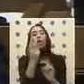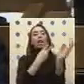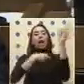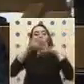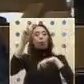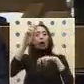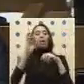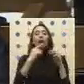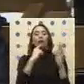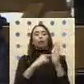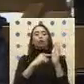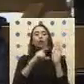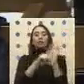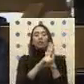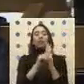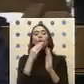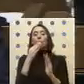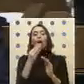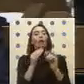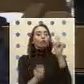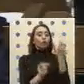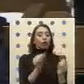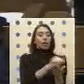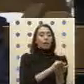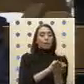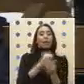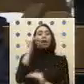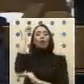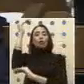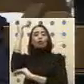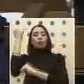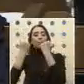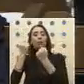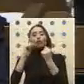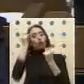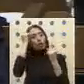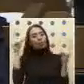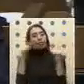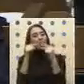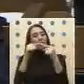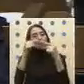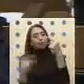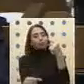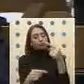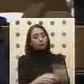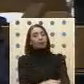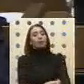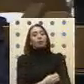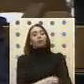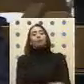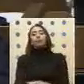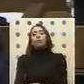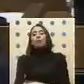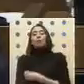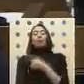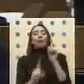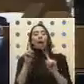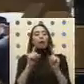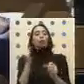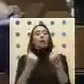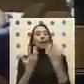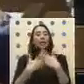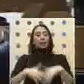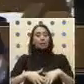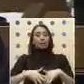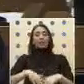camino legal, si es que el entendimiento no se da. Llegamos a tener, señor presidente, el exceso de algunas empresas del retail